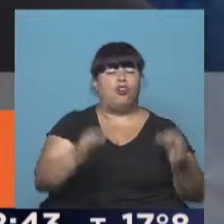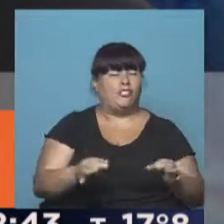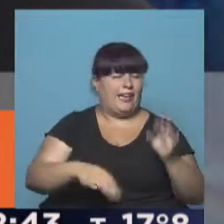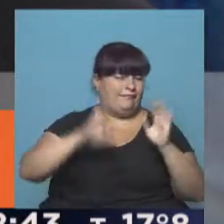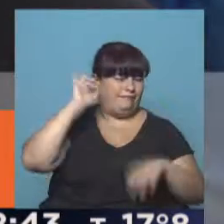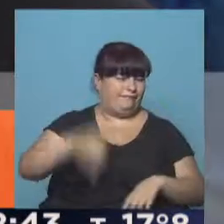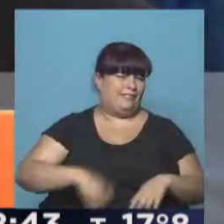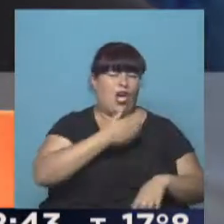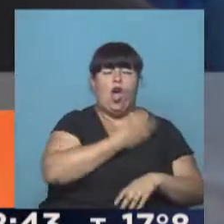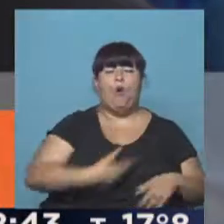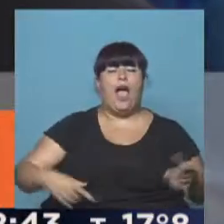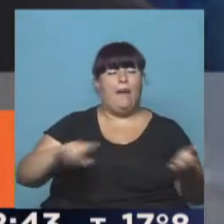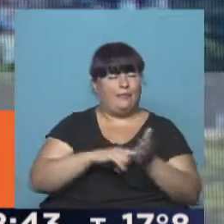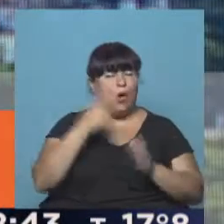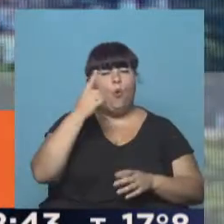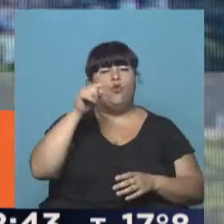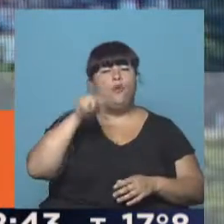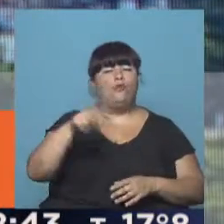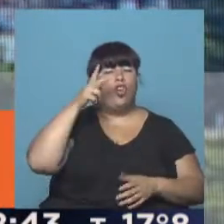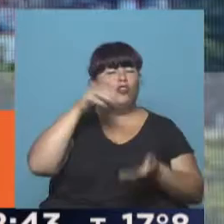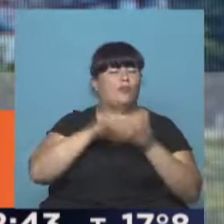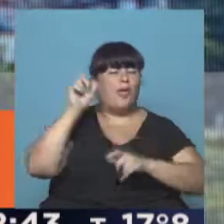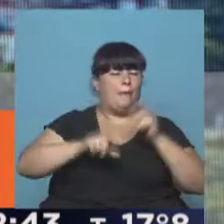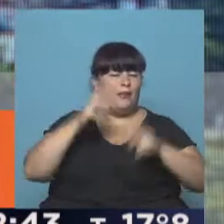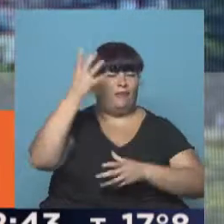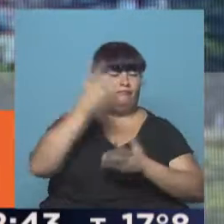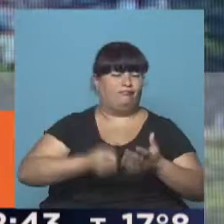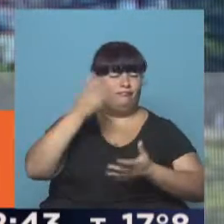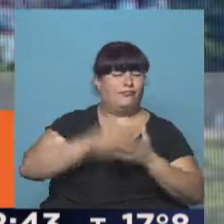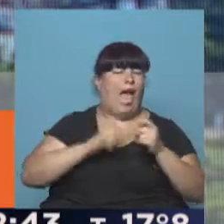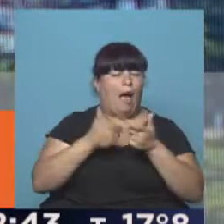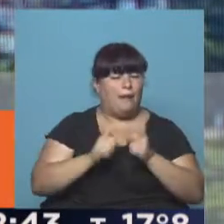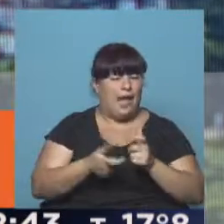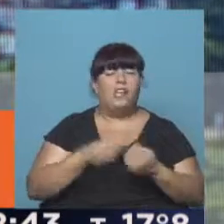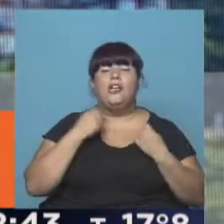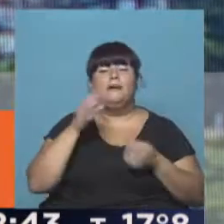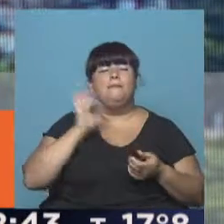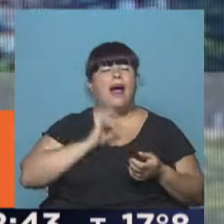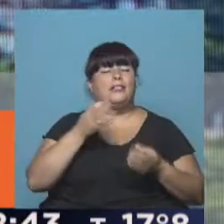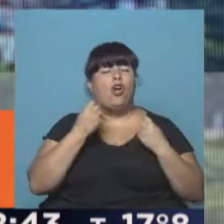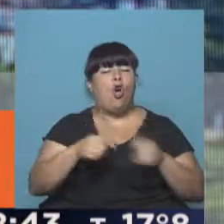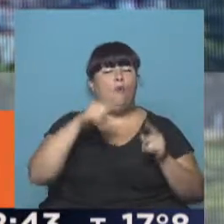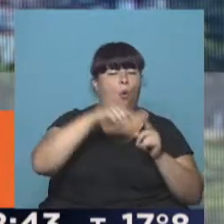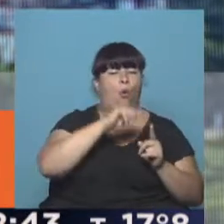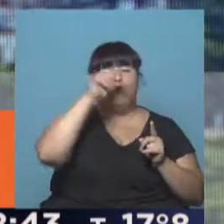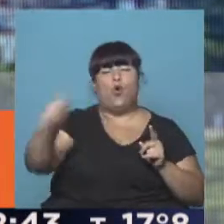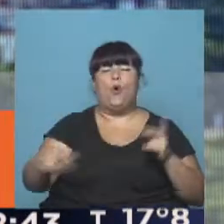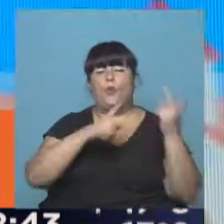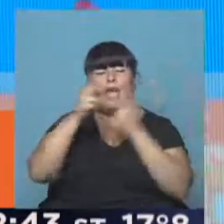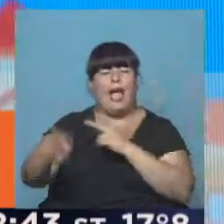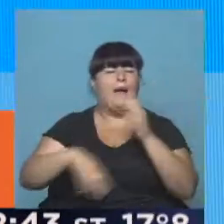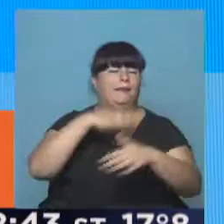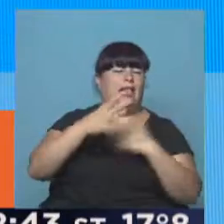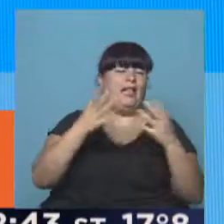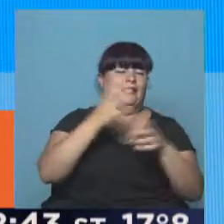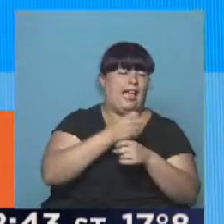excelencia del gobierno de la ciudad 1.8 millones de personas se bajaron está nada mejor que lo que te permite saber cómo voy de un lugar al otro mezclando